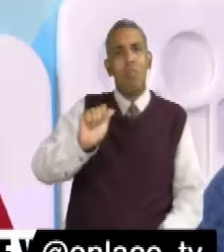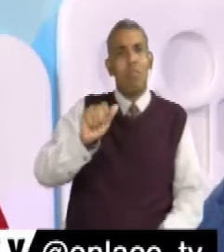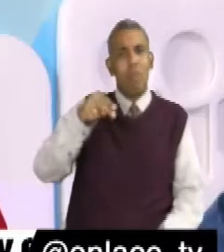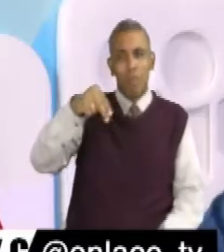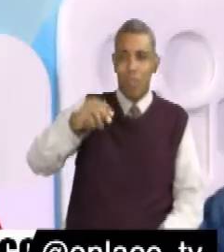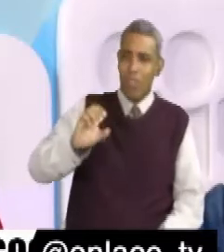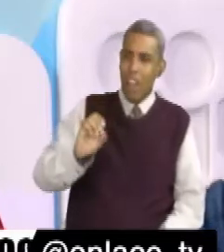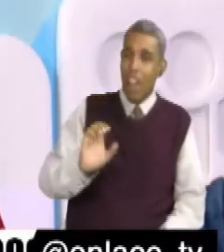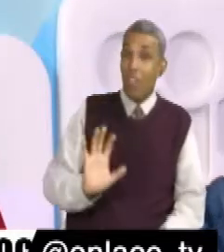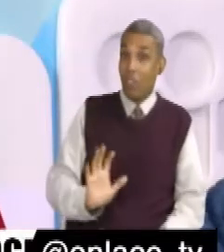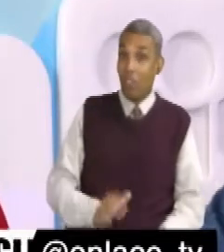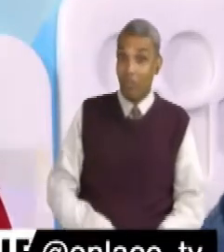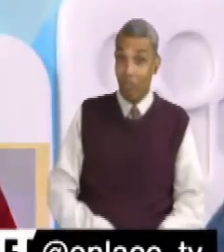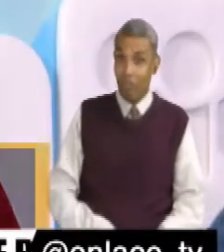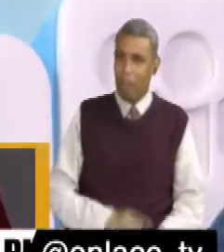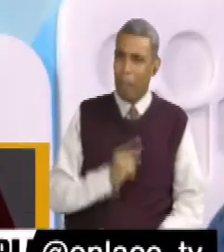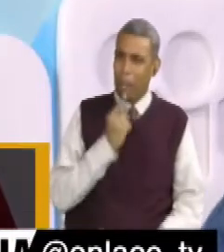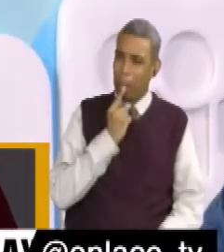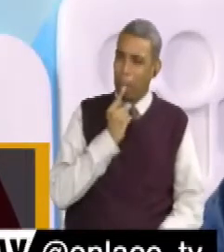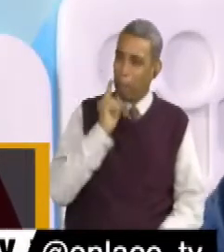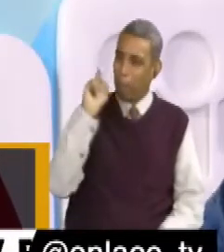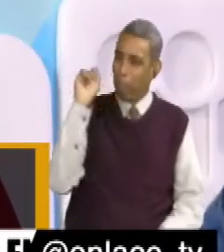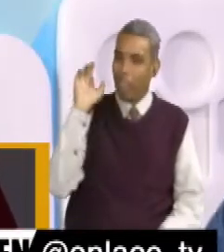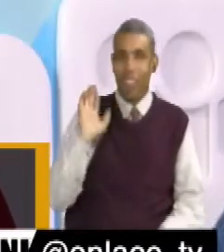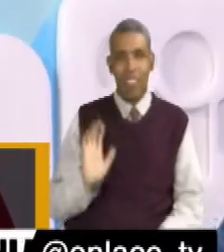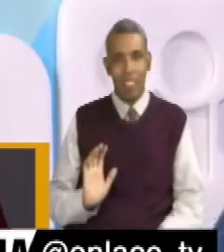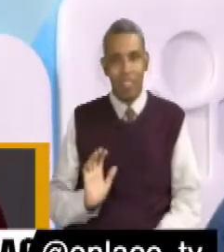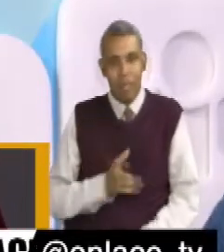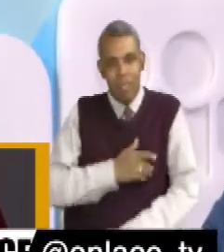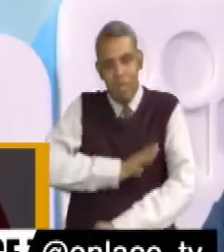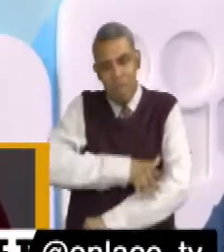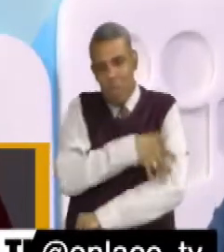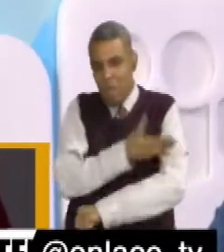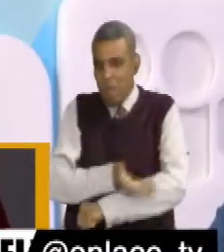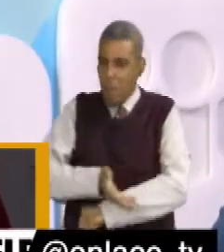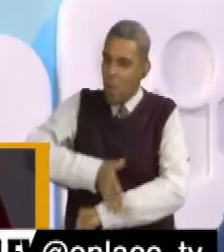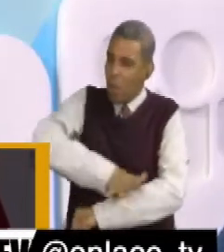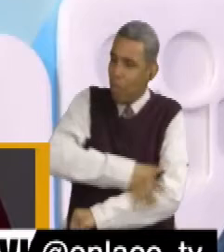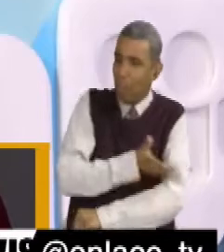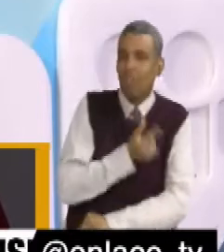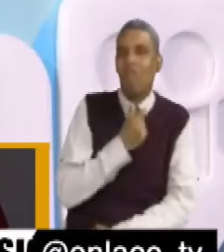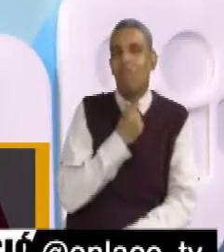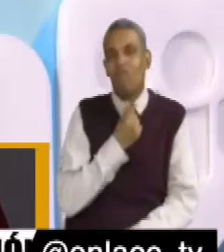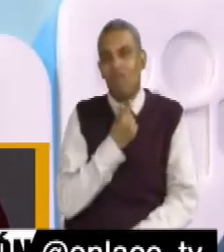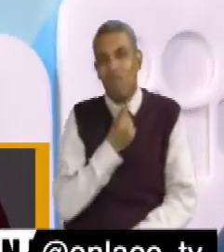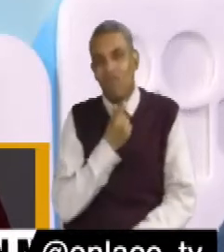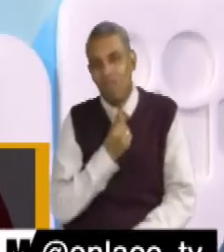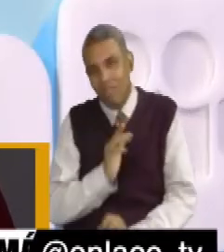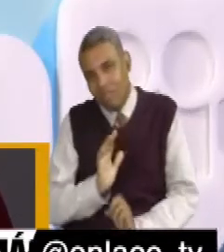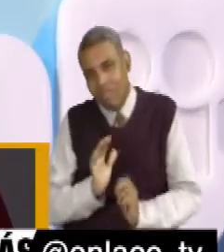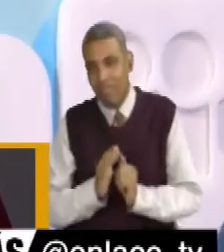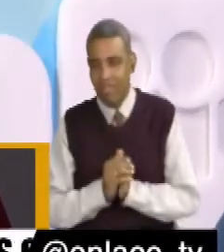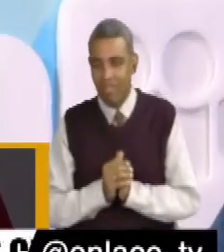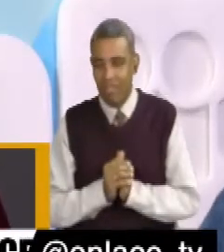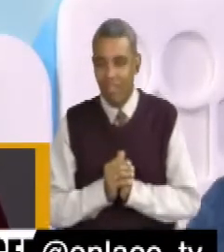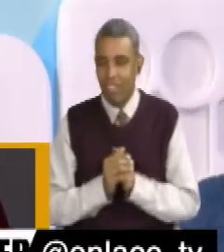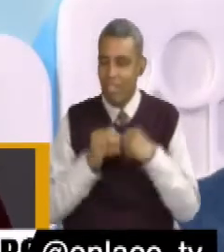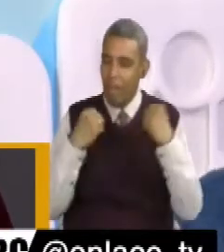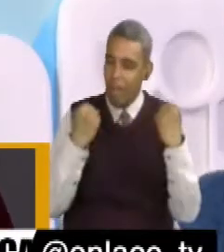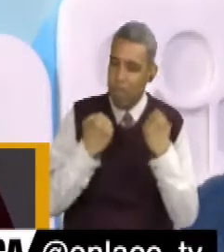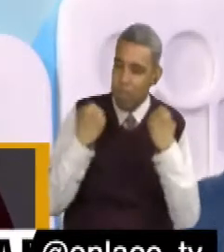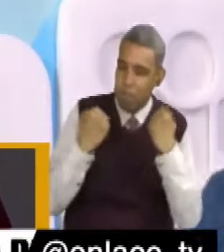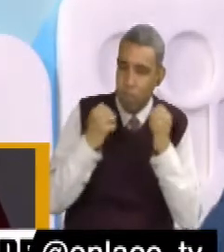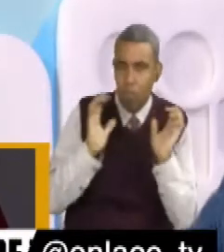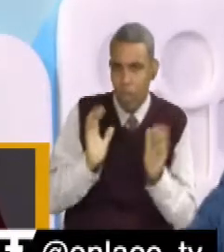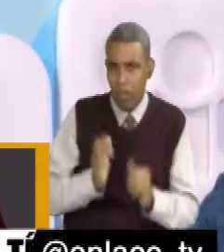Y bueno, es una canción que de alguna manera se presta para muchas cosas o cosas, pero realmente fue una canción que hicimos con